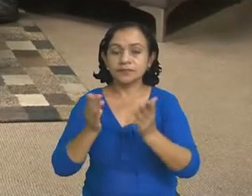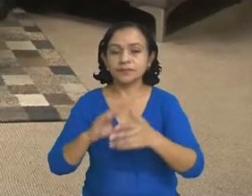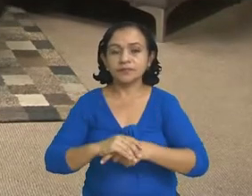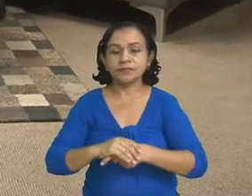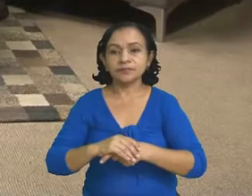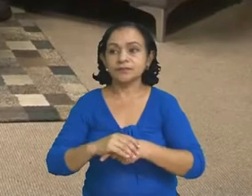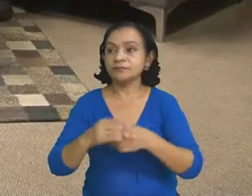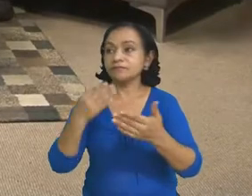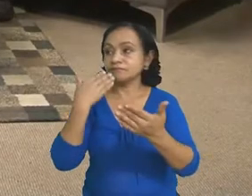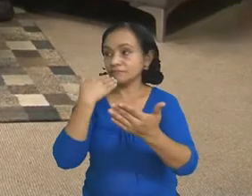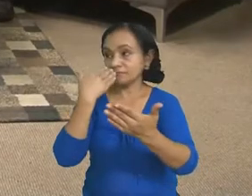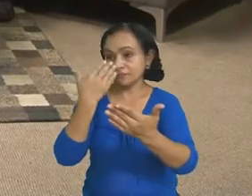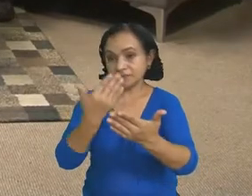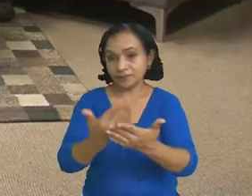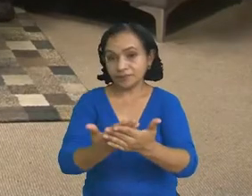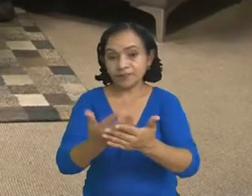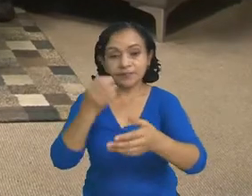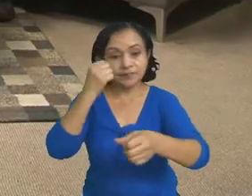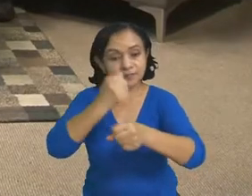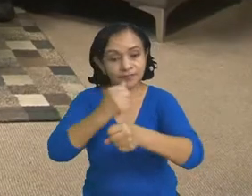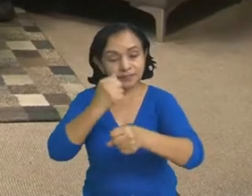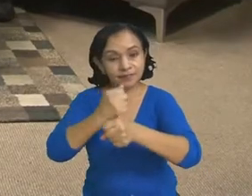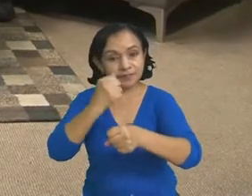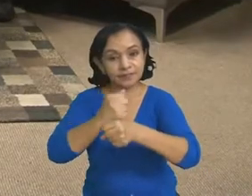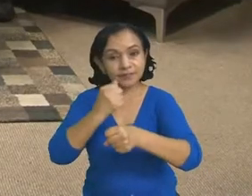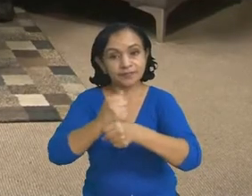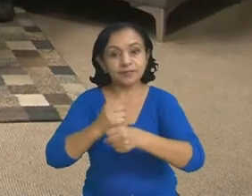gracias al trabajo